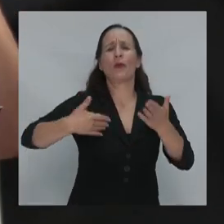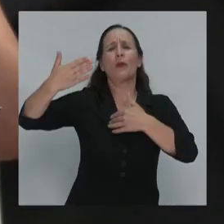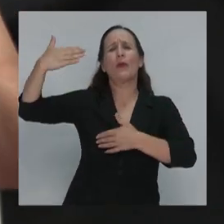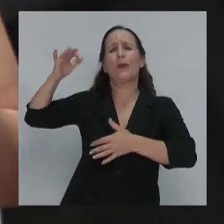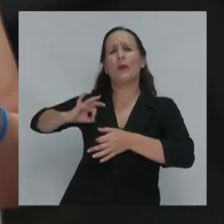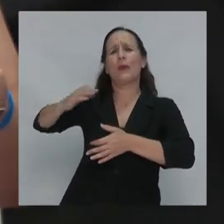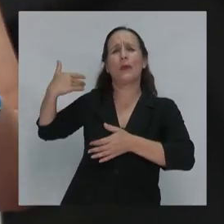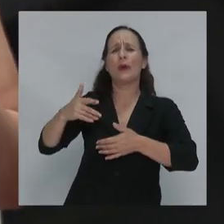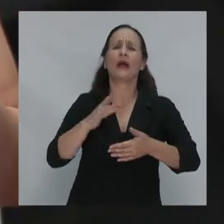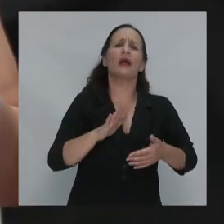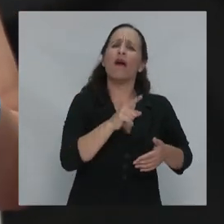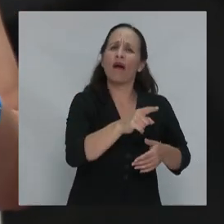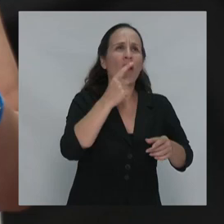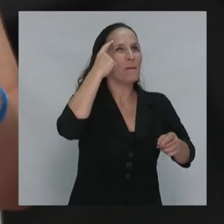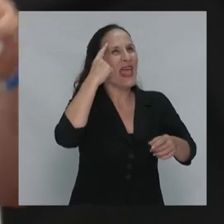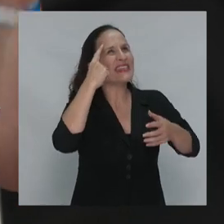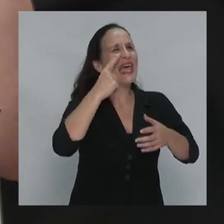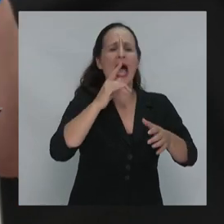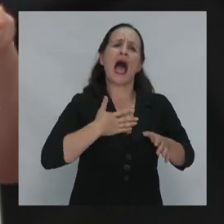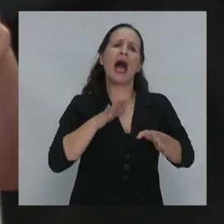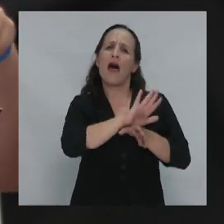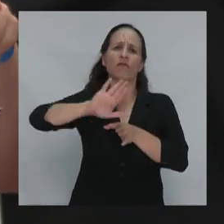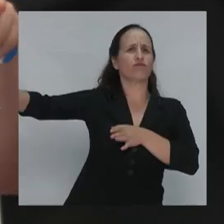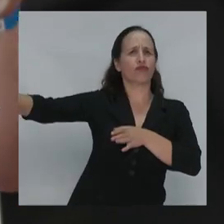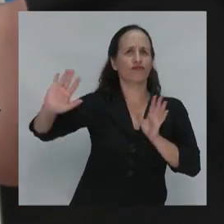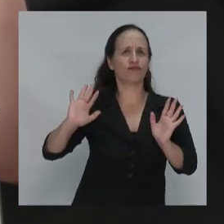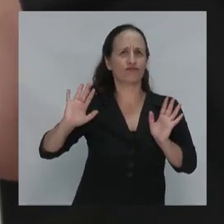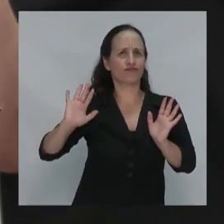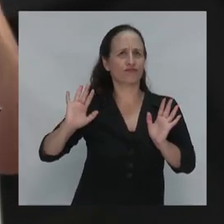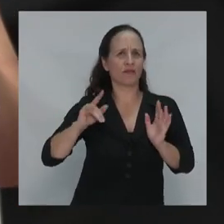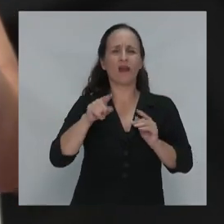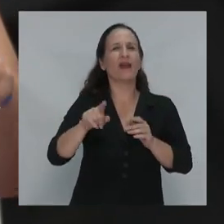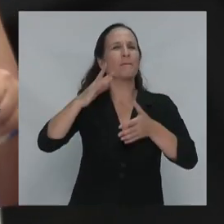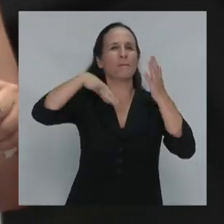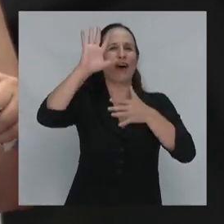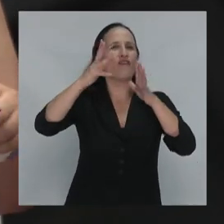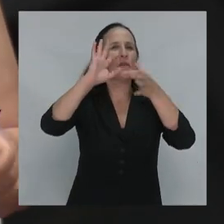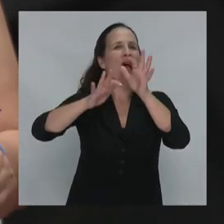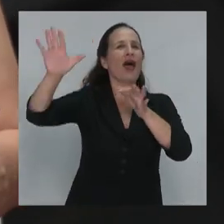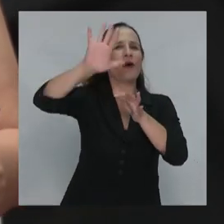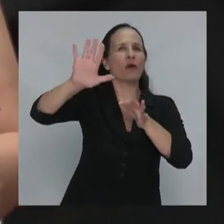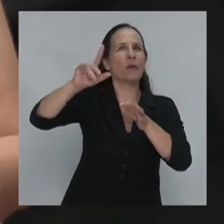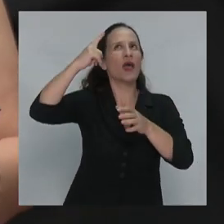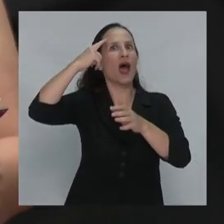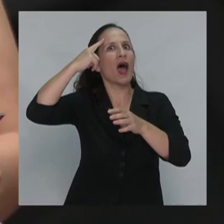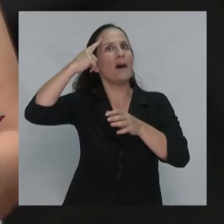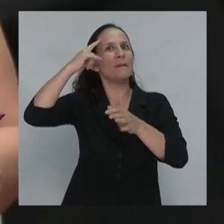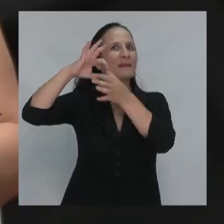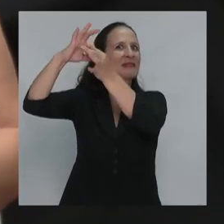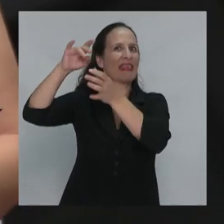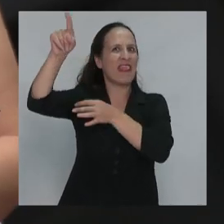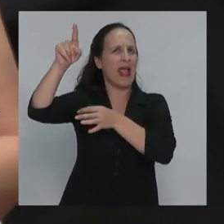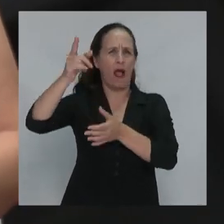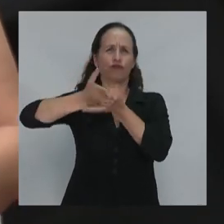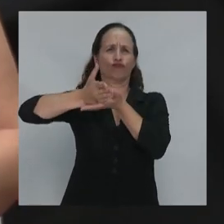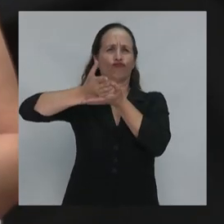desplazado completamente de la órbita del pensamiento logocentrista, eurocentrista, del pensamiento que se fundamenta